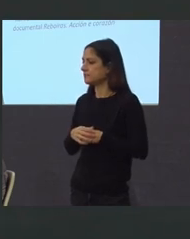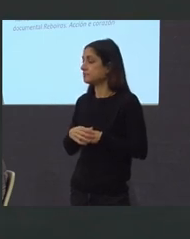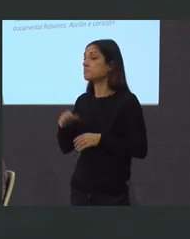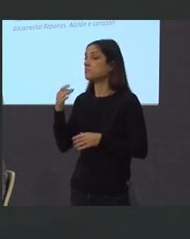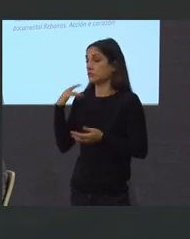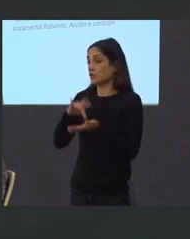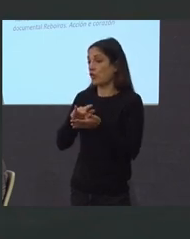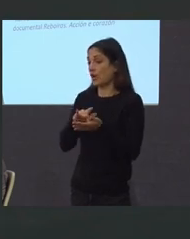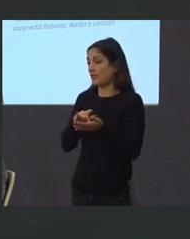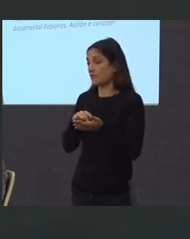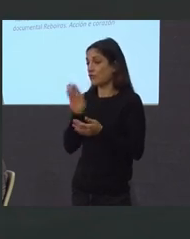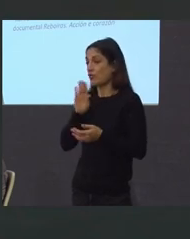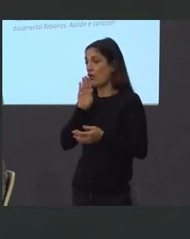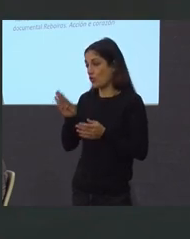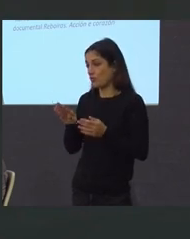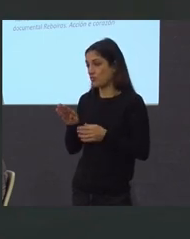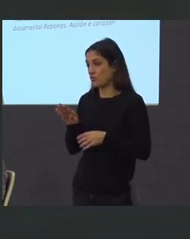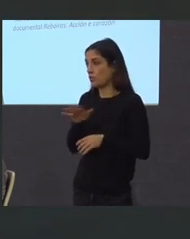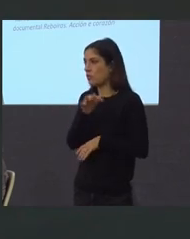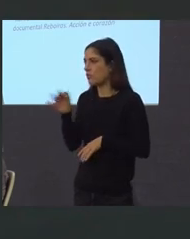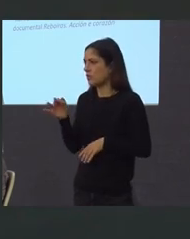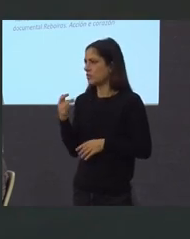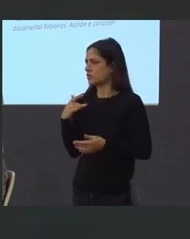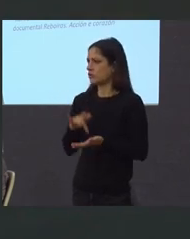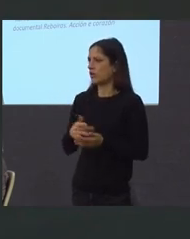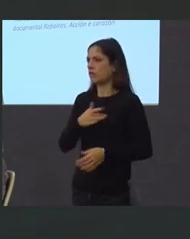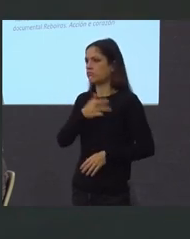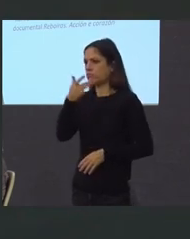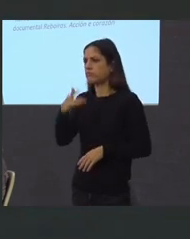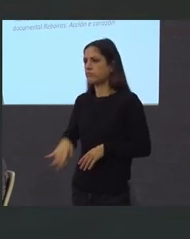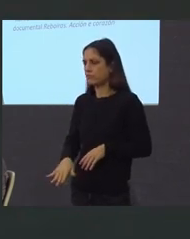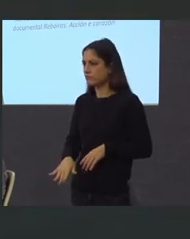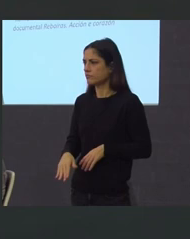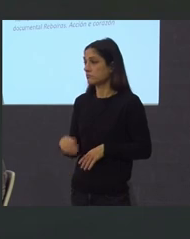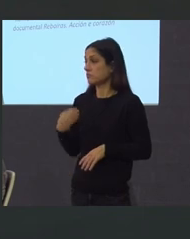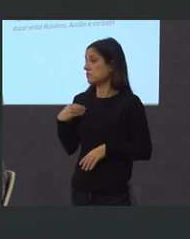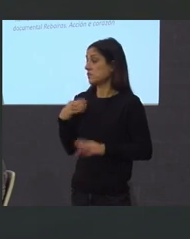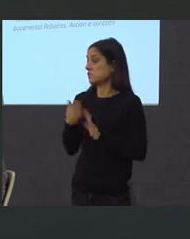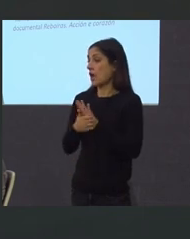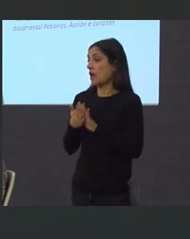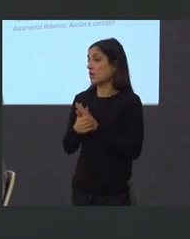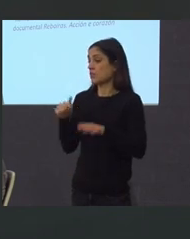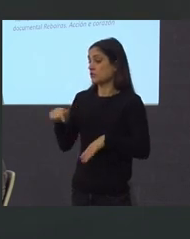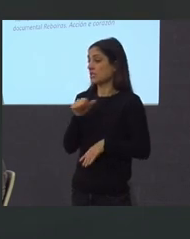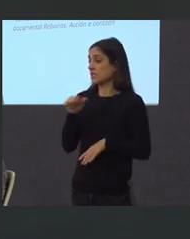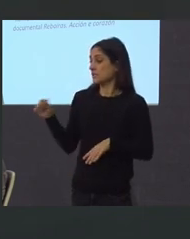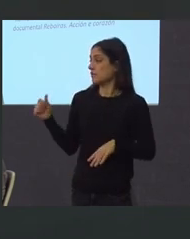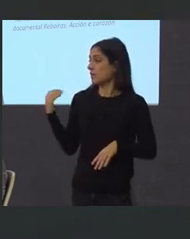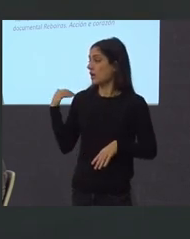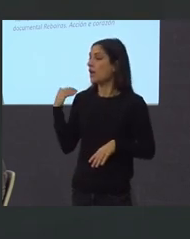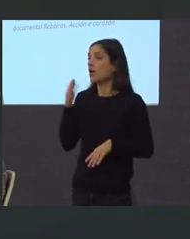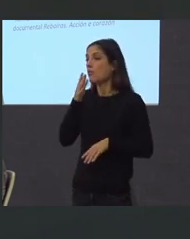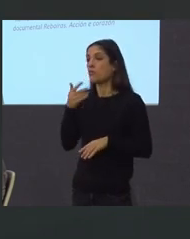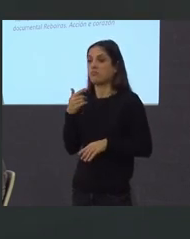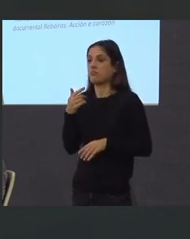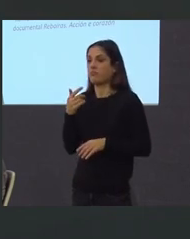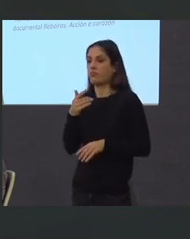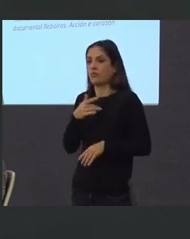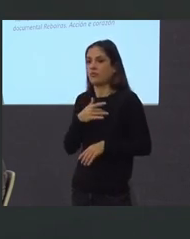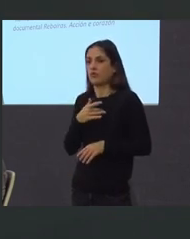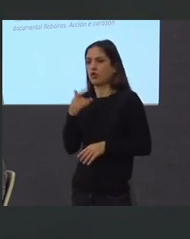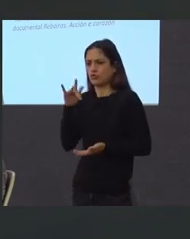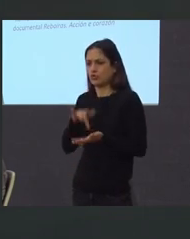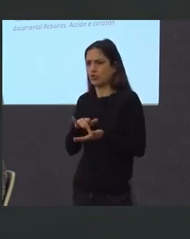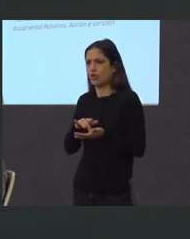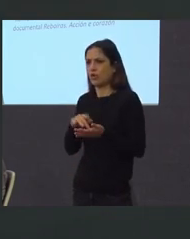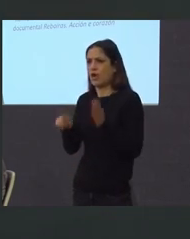realizou, non? E realizou cunha impunidade que era o que conversábamos esta semana, cunha impunidade que o preocupante non é que el fixera isto